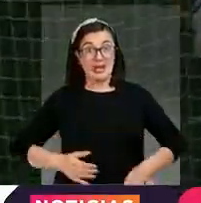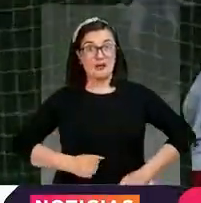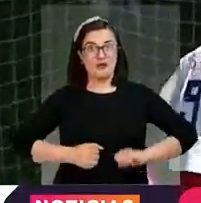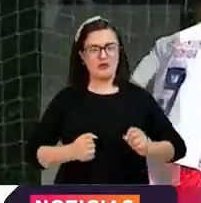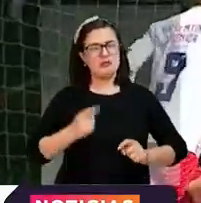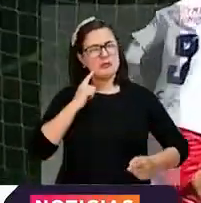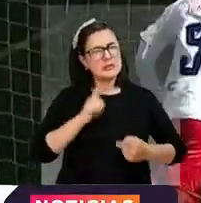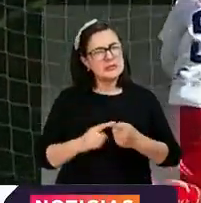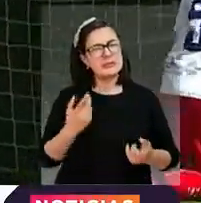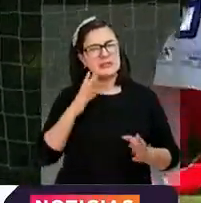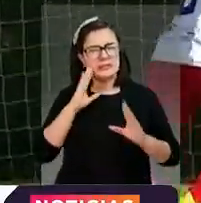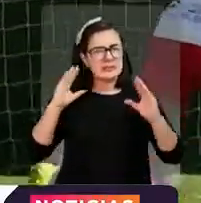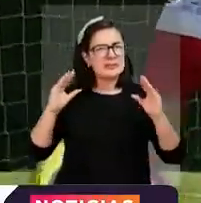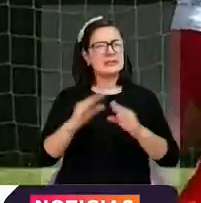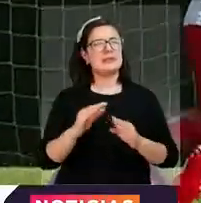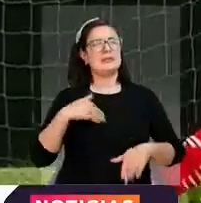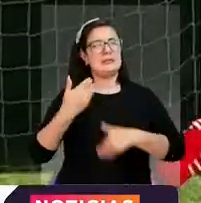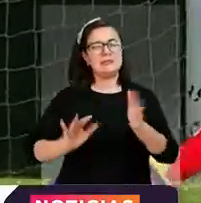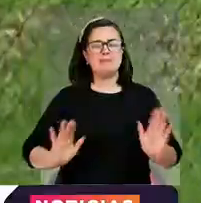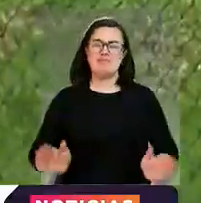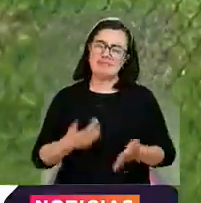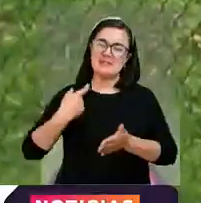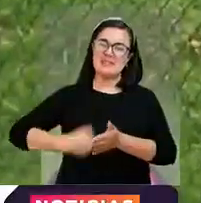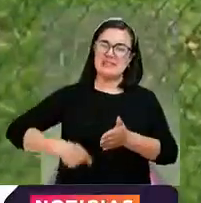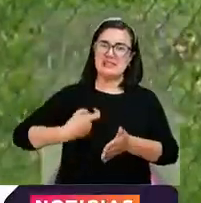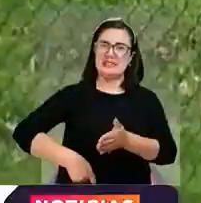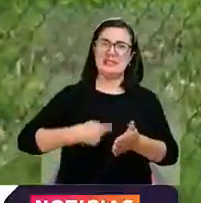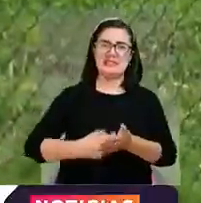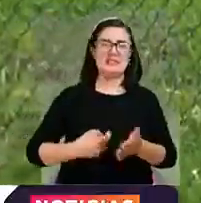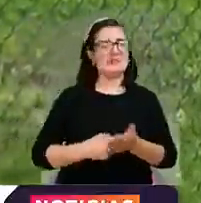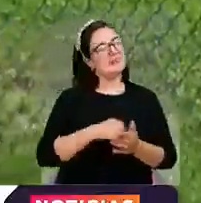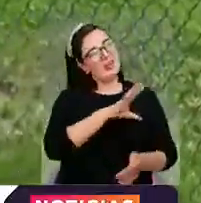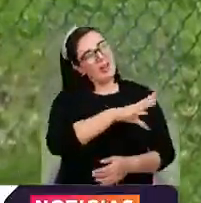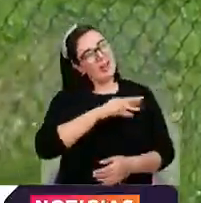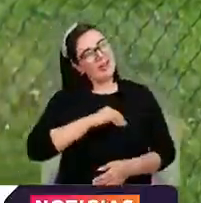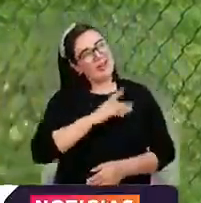entrenamientos en mejorar y siguiendo de cerca a su ídolo, David Ospina.